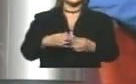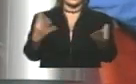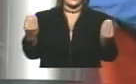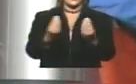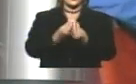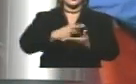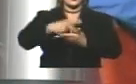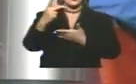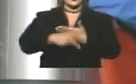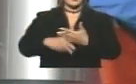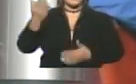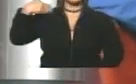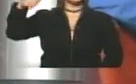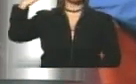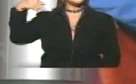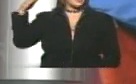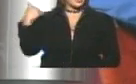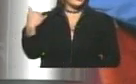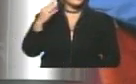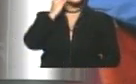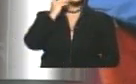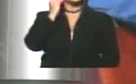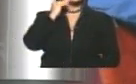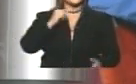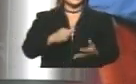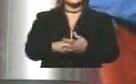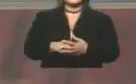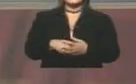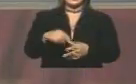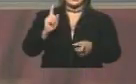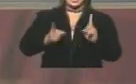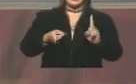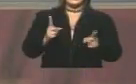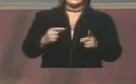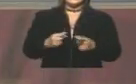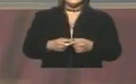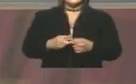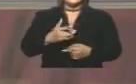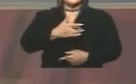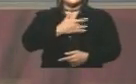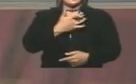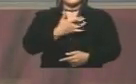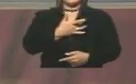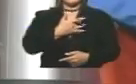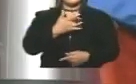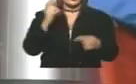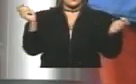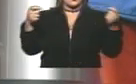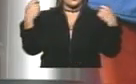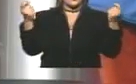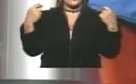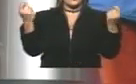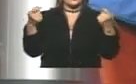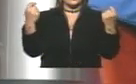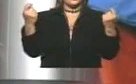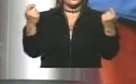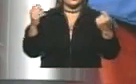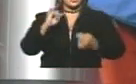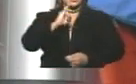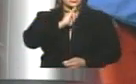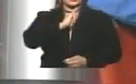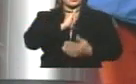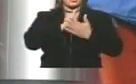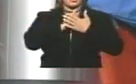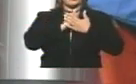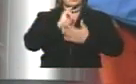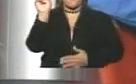juntos en programas. Tenemos un pasado, Oscar. Donde a veces el sentido promocional o el sentido de identidad tiene